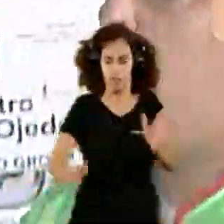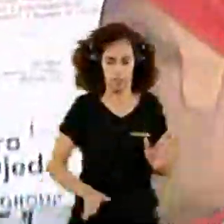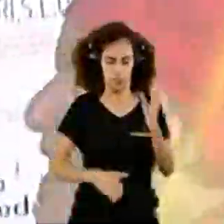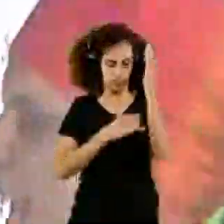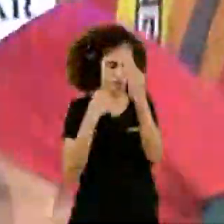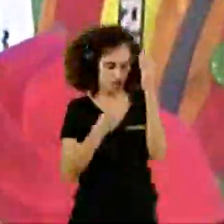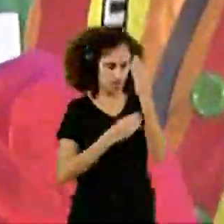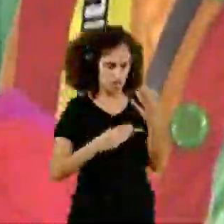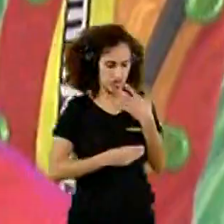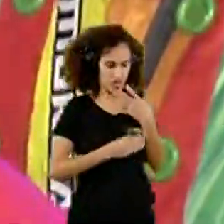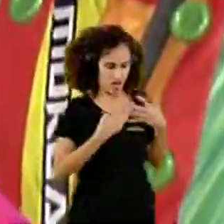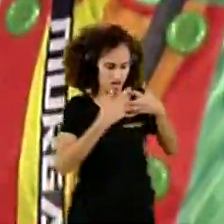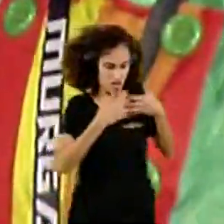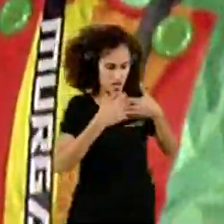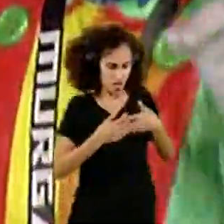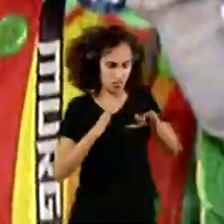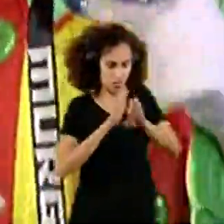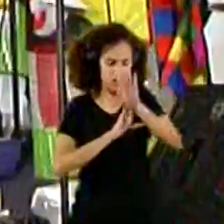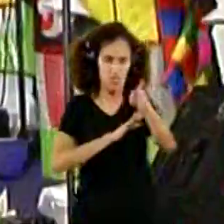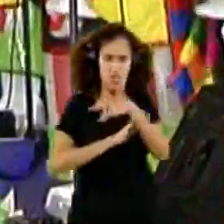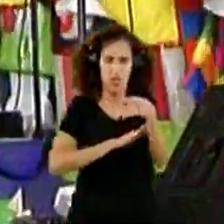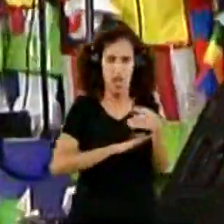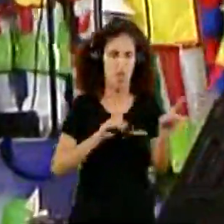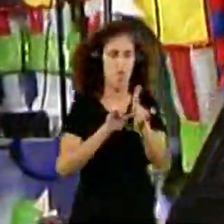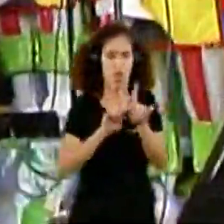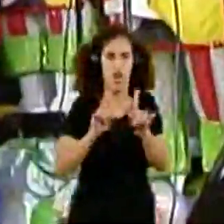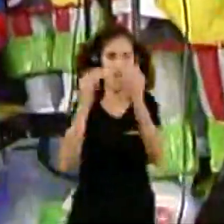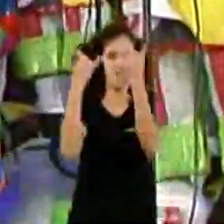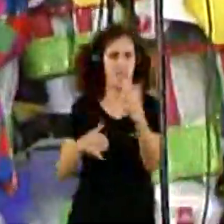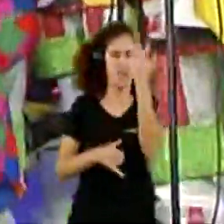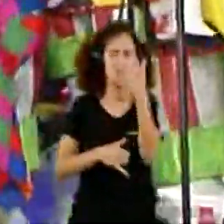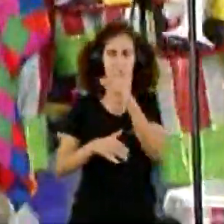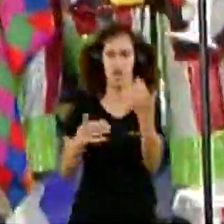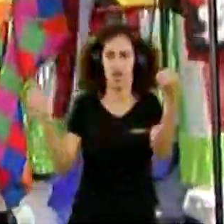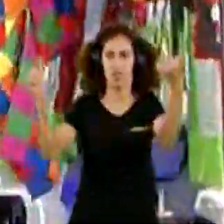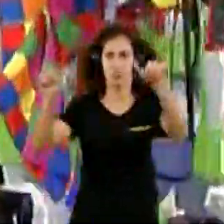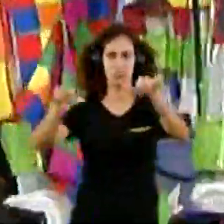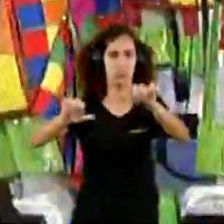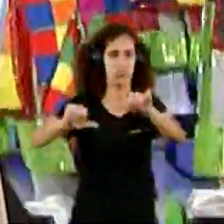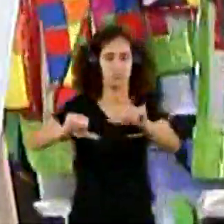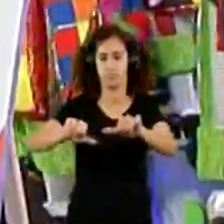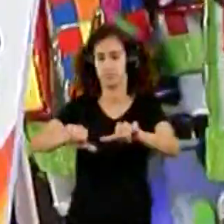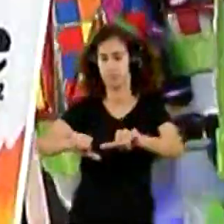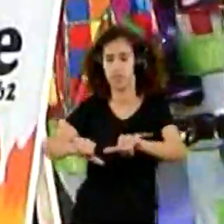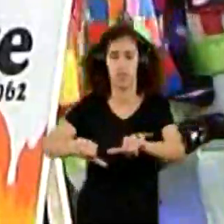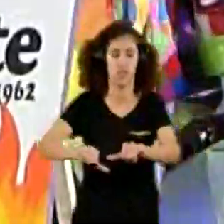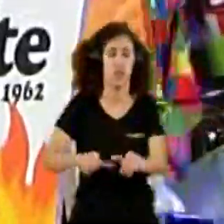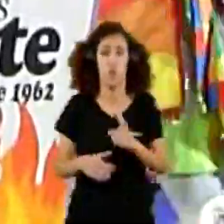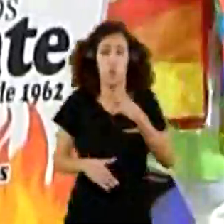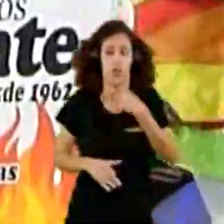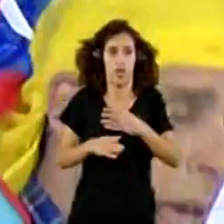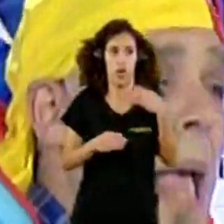pregunto si la pena valía defender una fiesta ya perdida. cosas